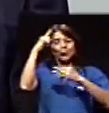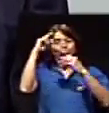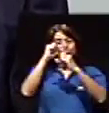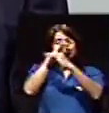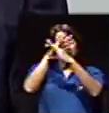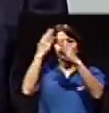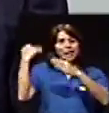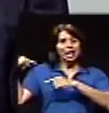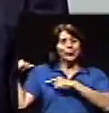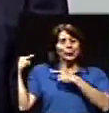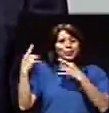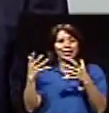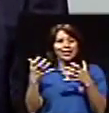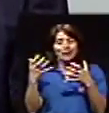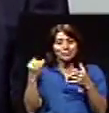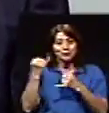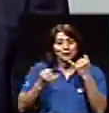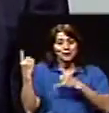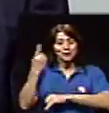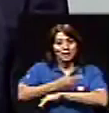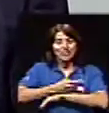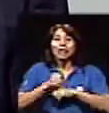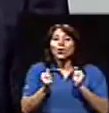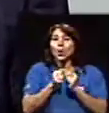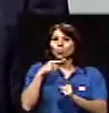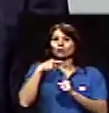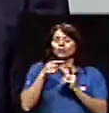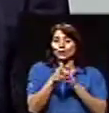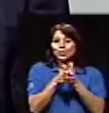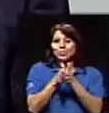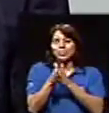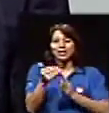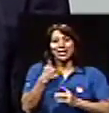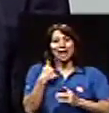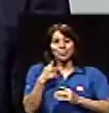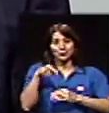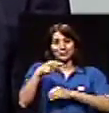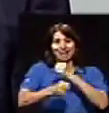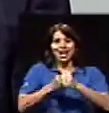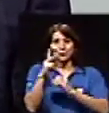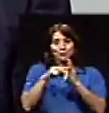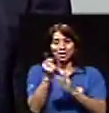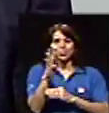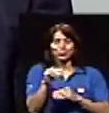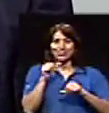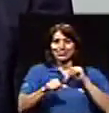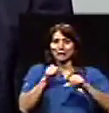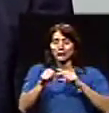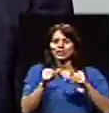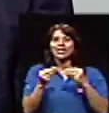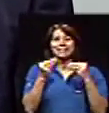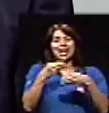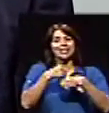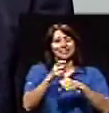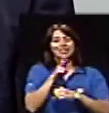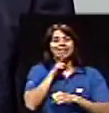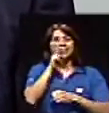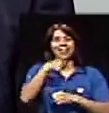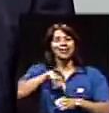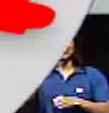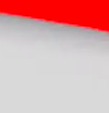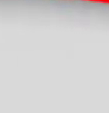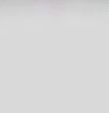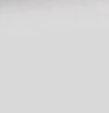ido cultivando en estos últimos días y que con optimismo tengamos un año 2014 lleno de luchas y de hacer realidad nuestros